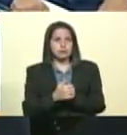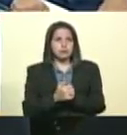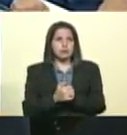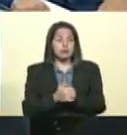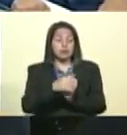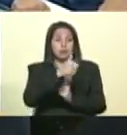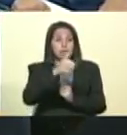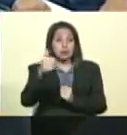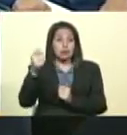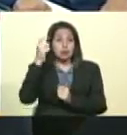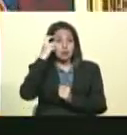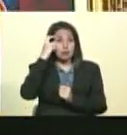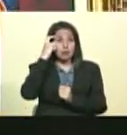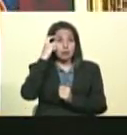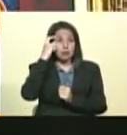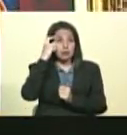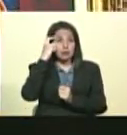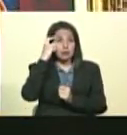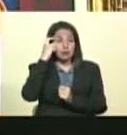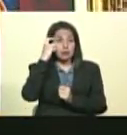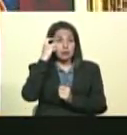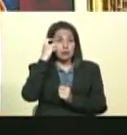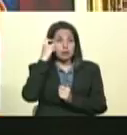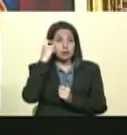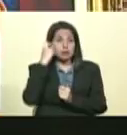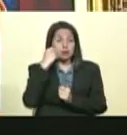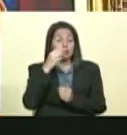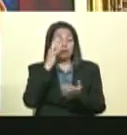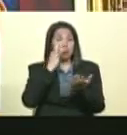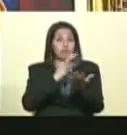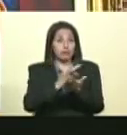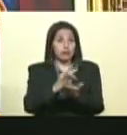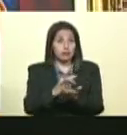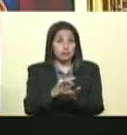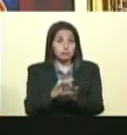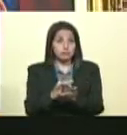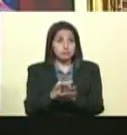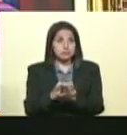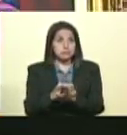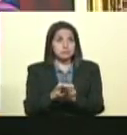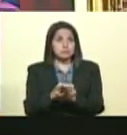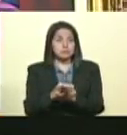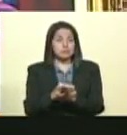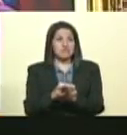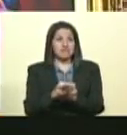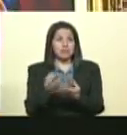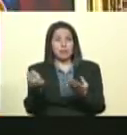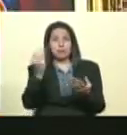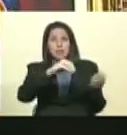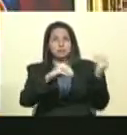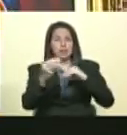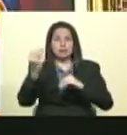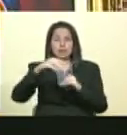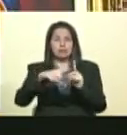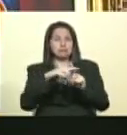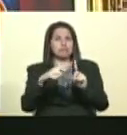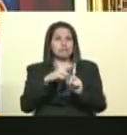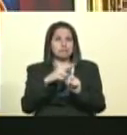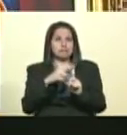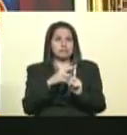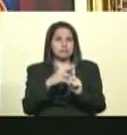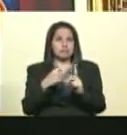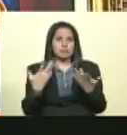Cada día, camaradas. Tengo fe en que la suma de todos los factores,